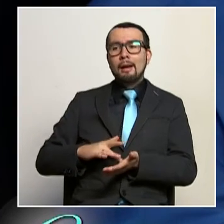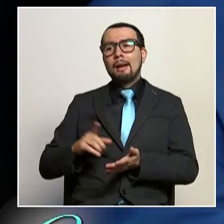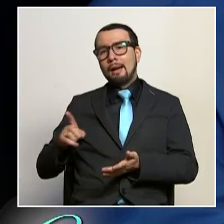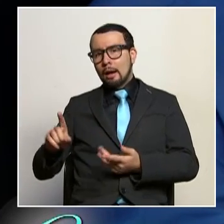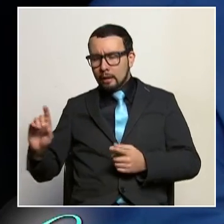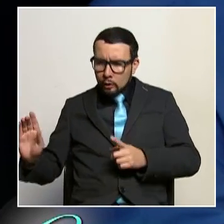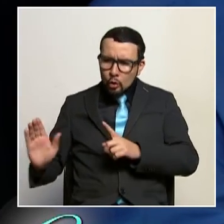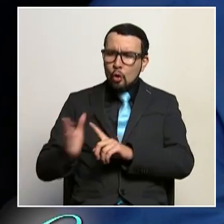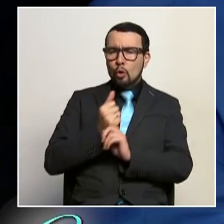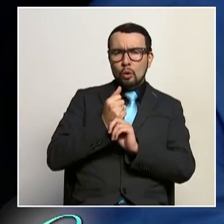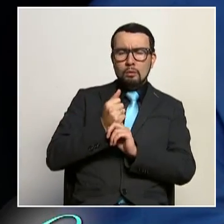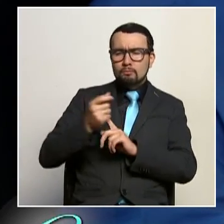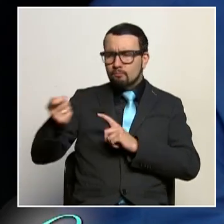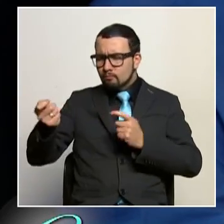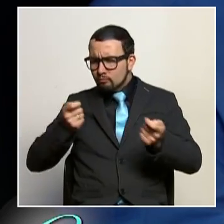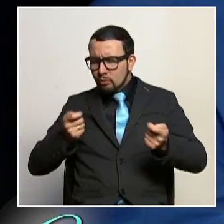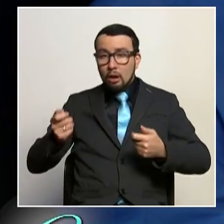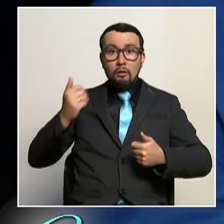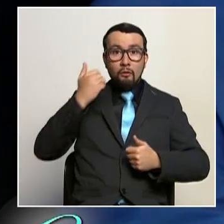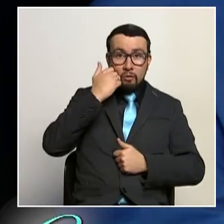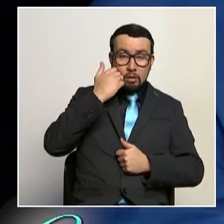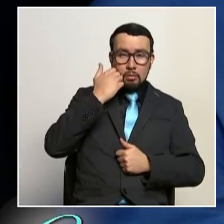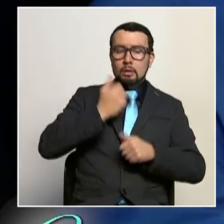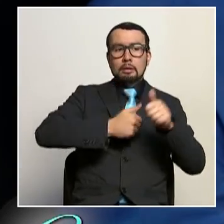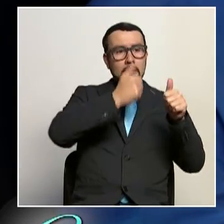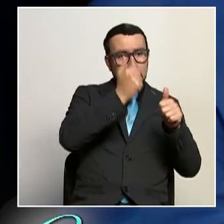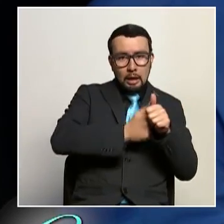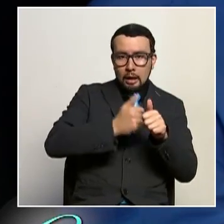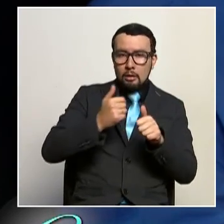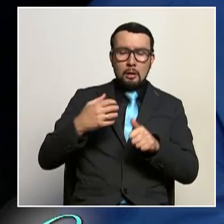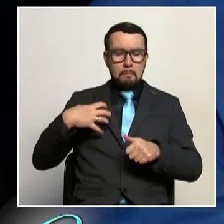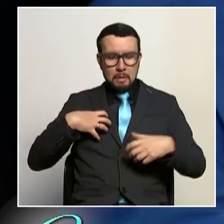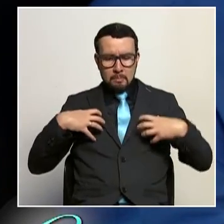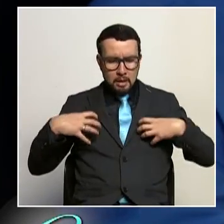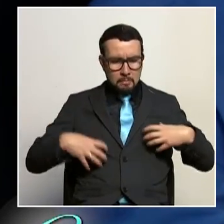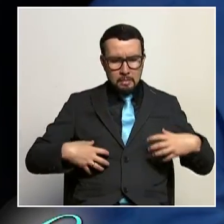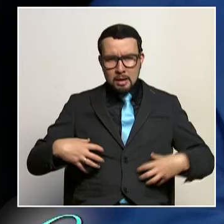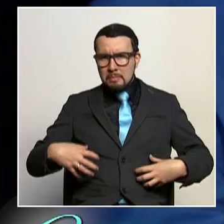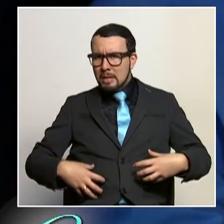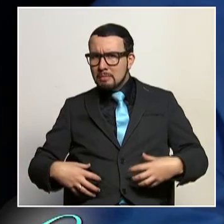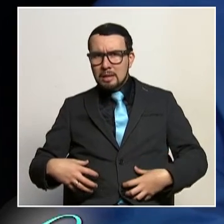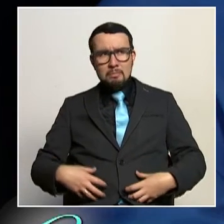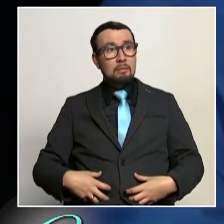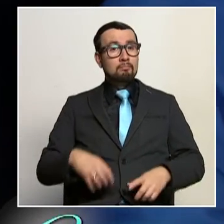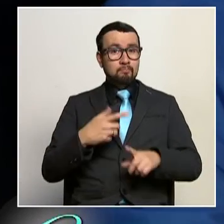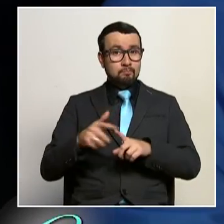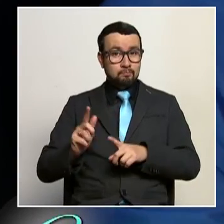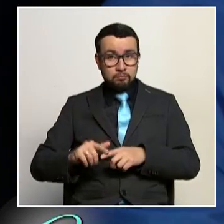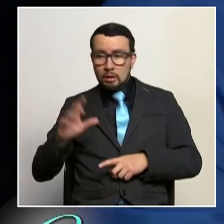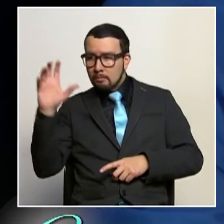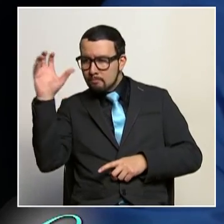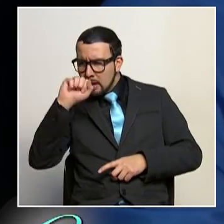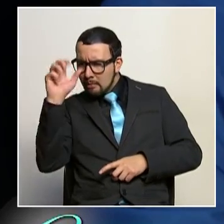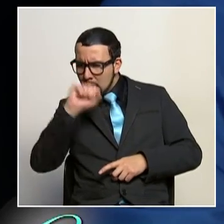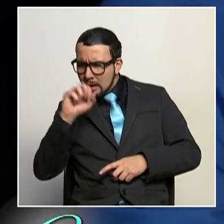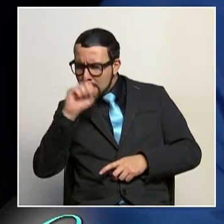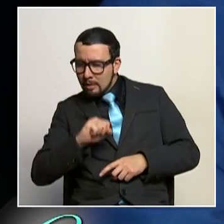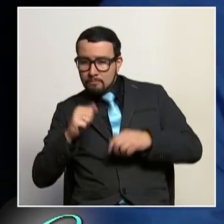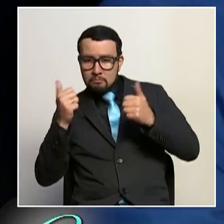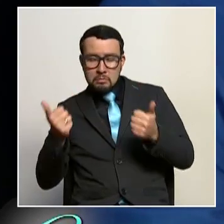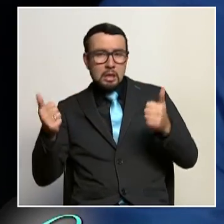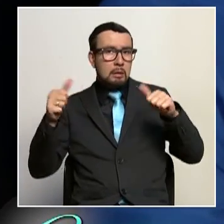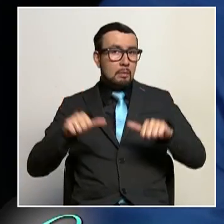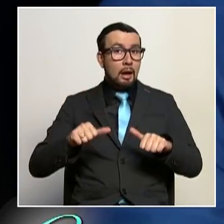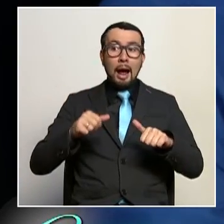encontrar, detectar diferentes enfermedades en cada uno de estos órganos de una forma en que